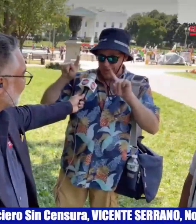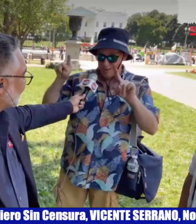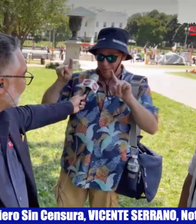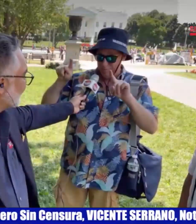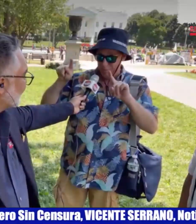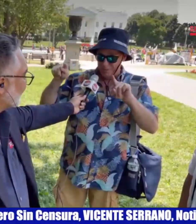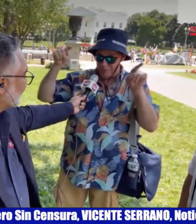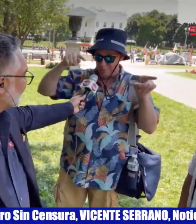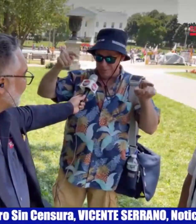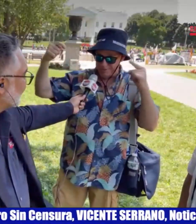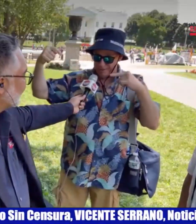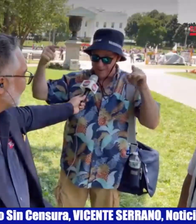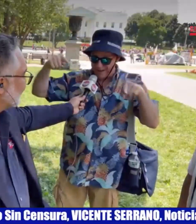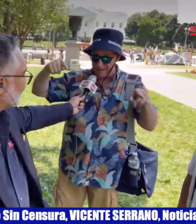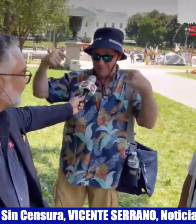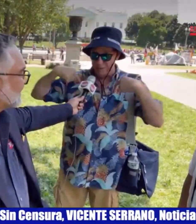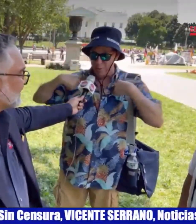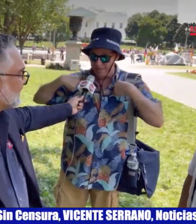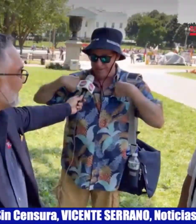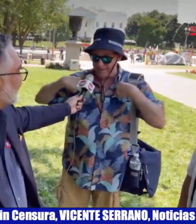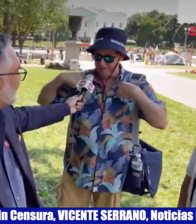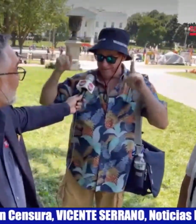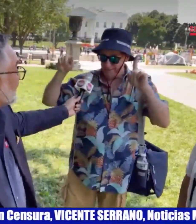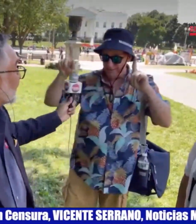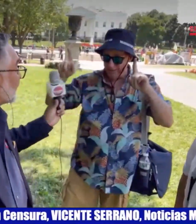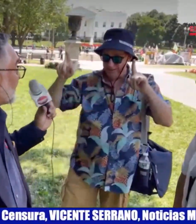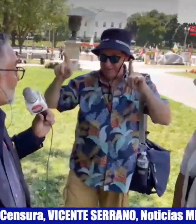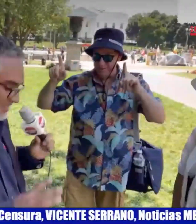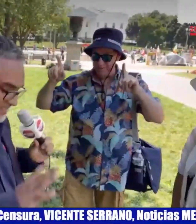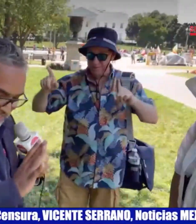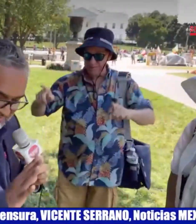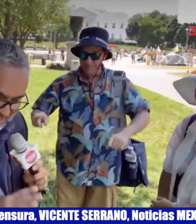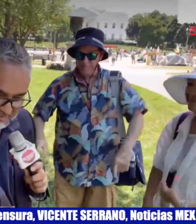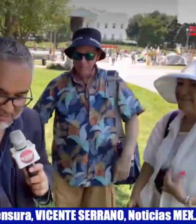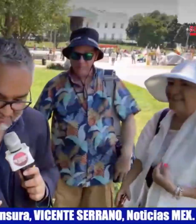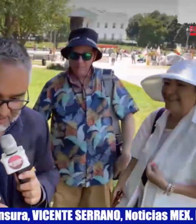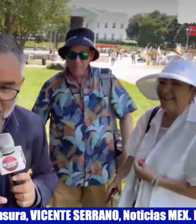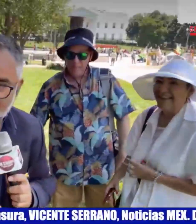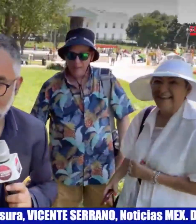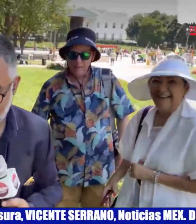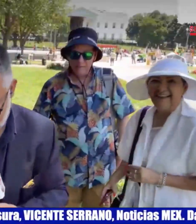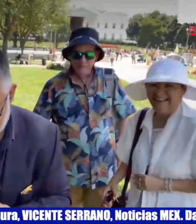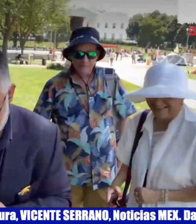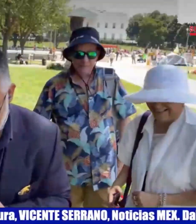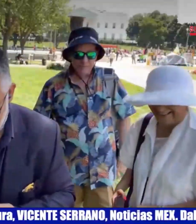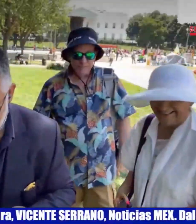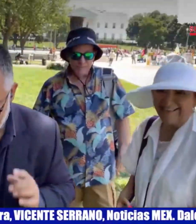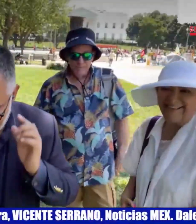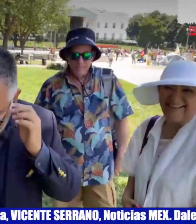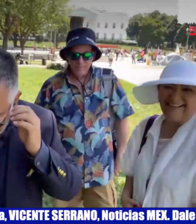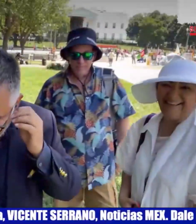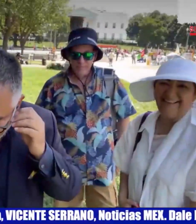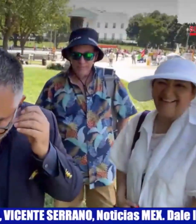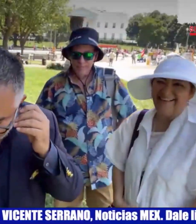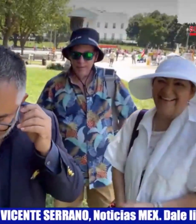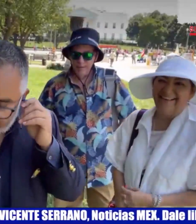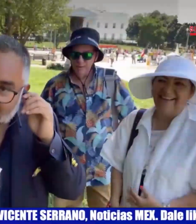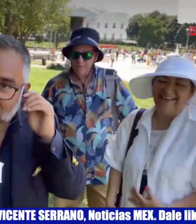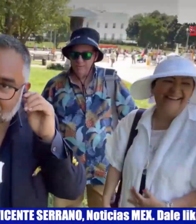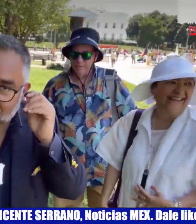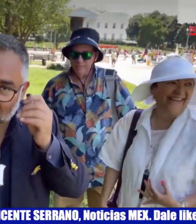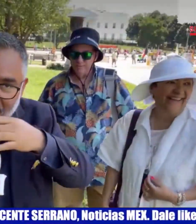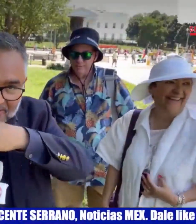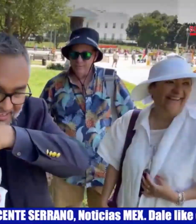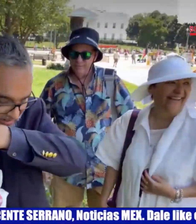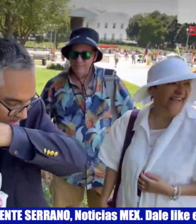no traje a mi esposa. Mi esposa mexicana me trajo a mí. Desde Carolina. Déjenme despedirme como... Armando, ayúdame, por favor.